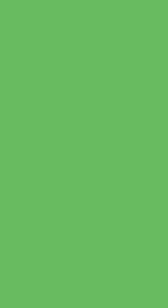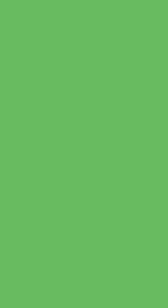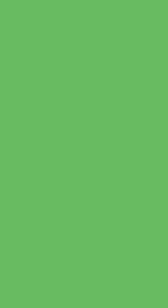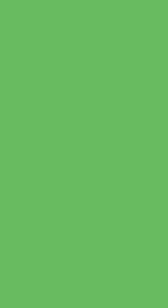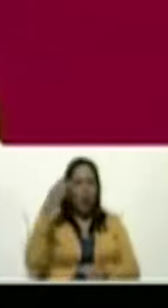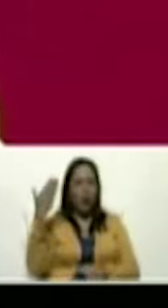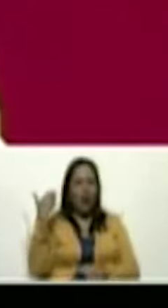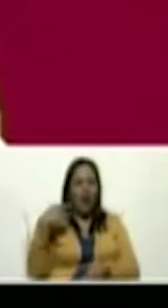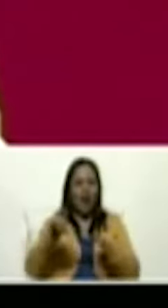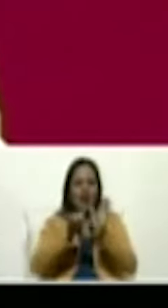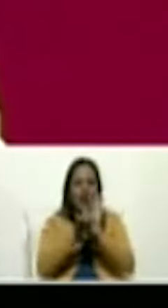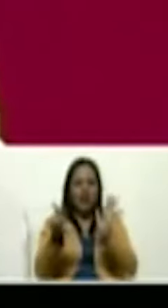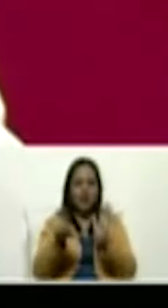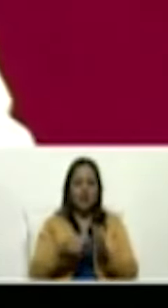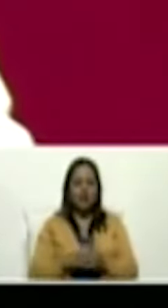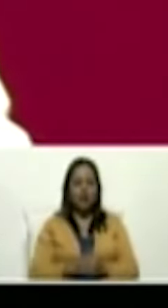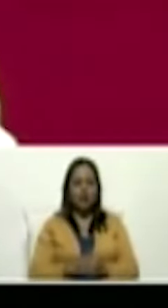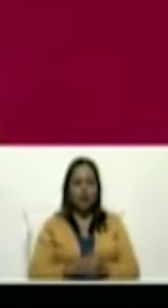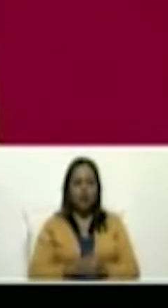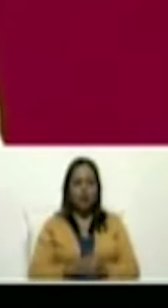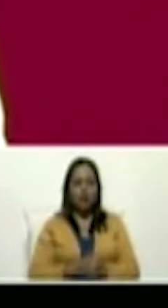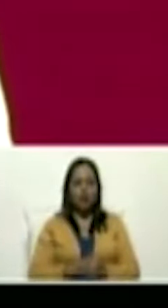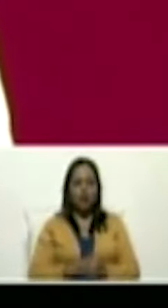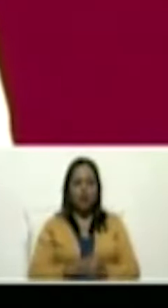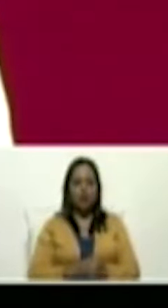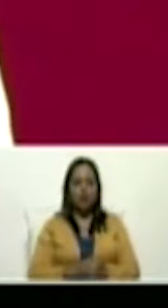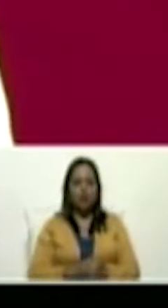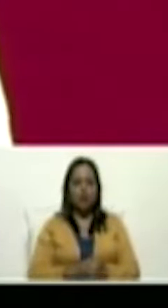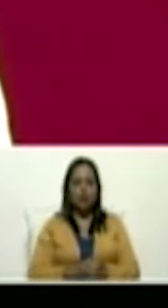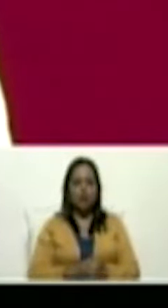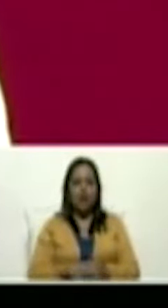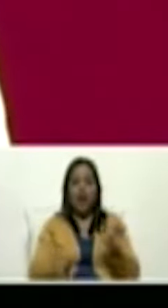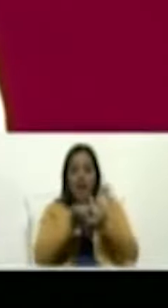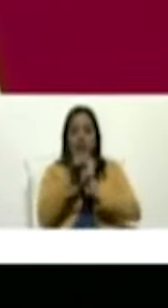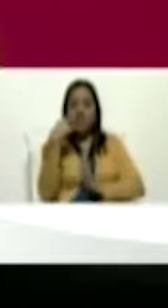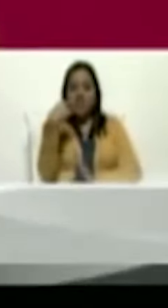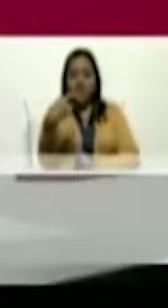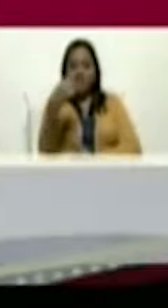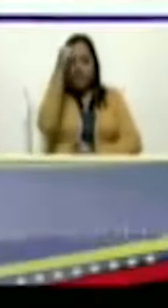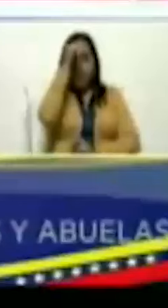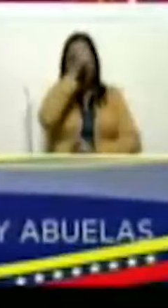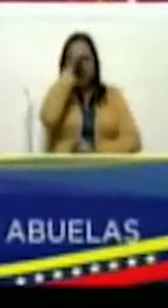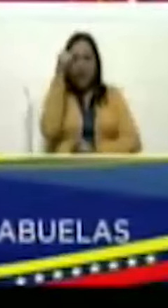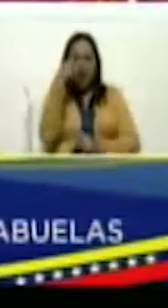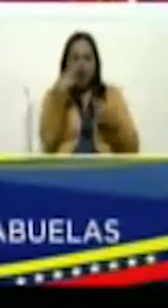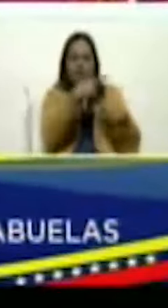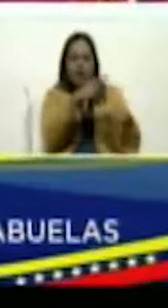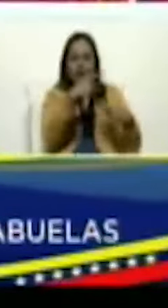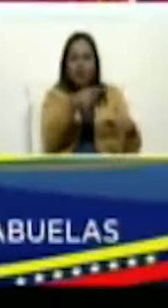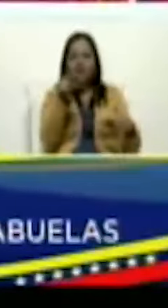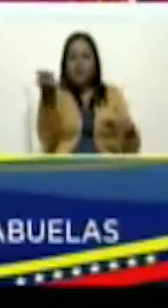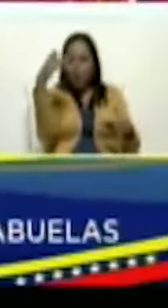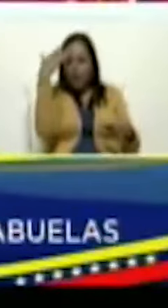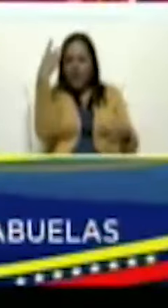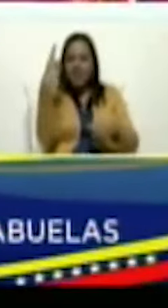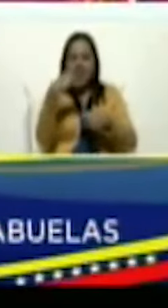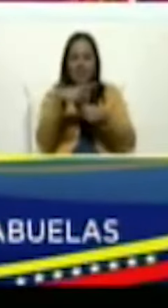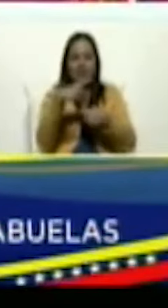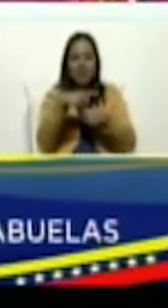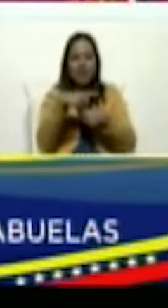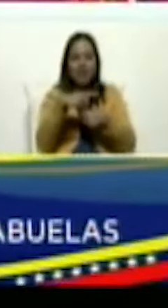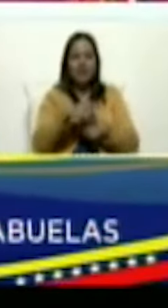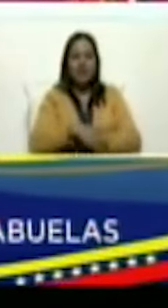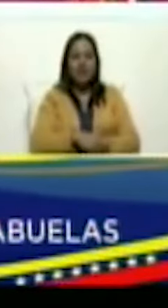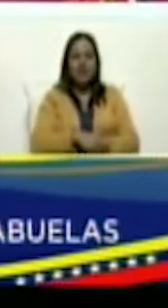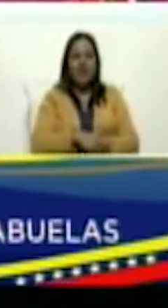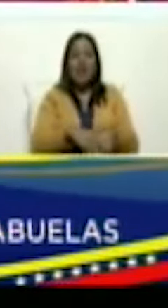laiguana.tv. La ley, como lo dije el domingo en el TikTok, estás dateado, Miguel.